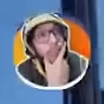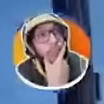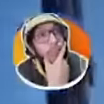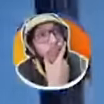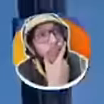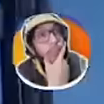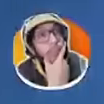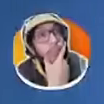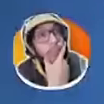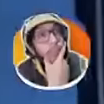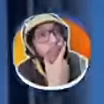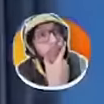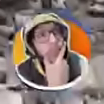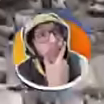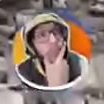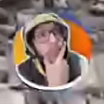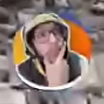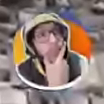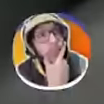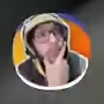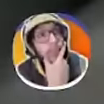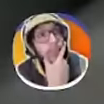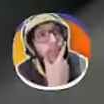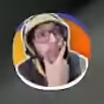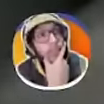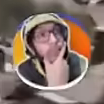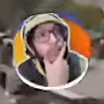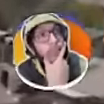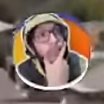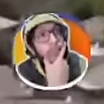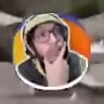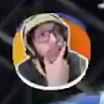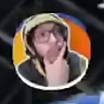Están buenos, son como unas micros.